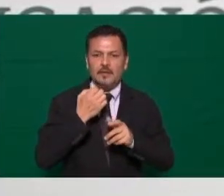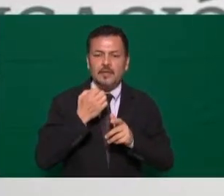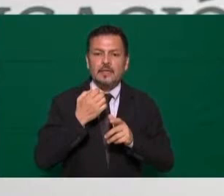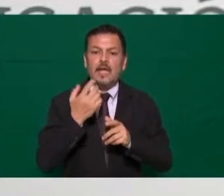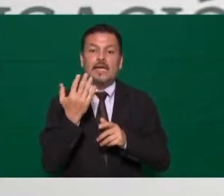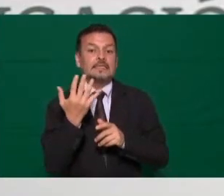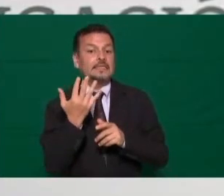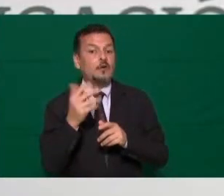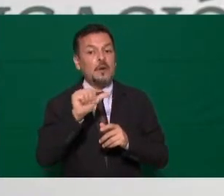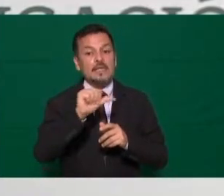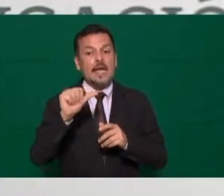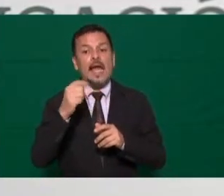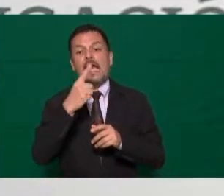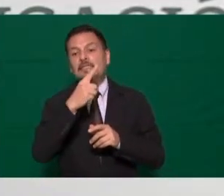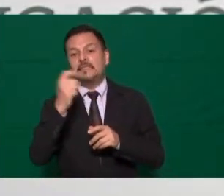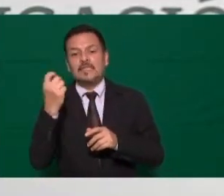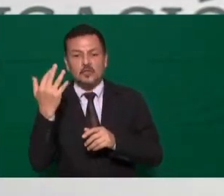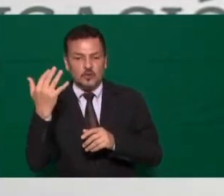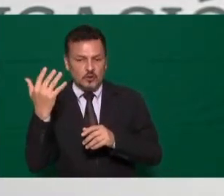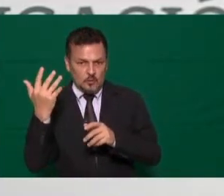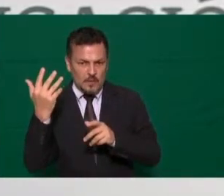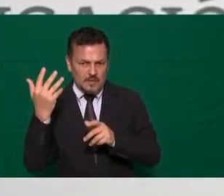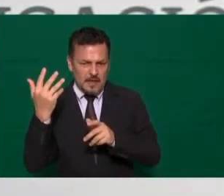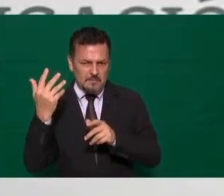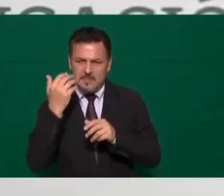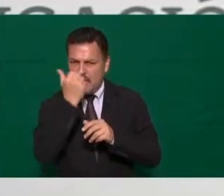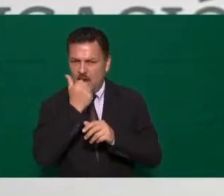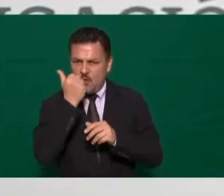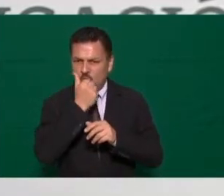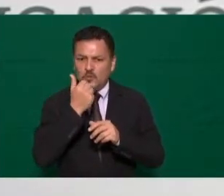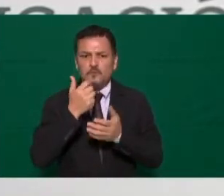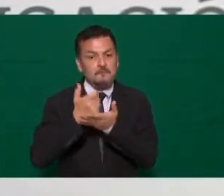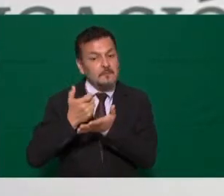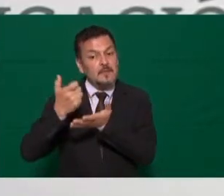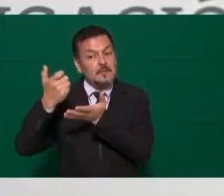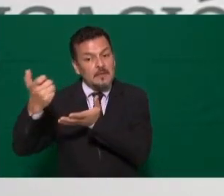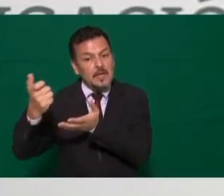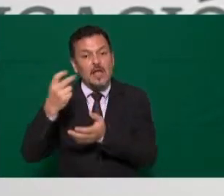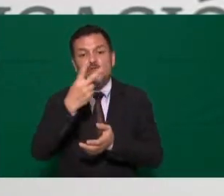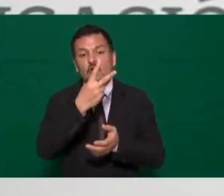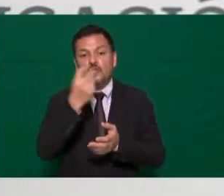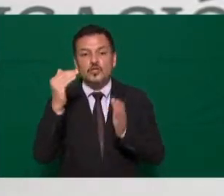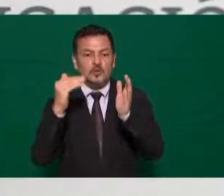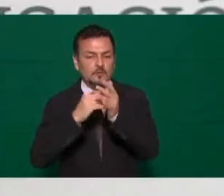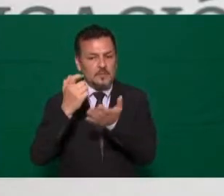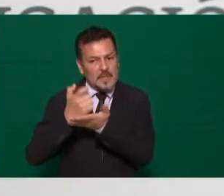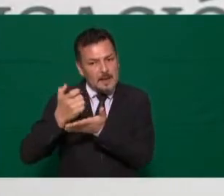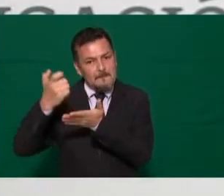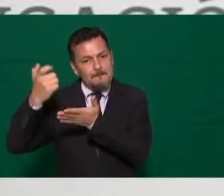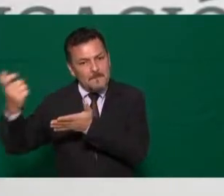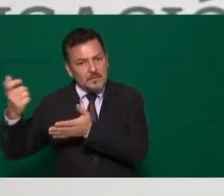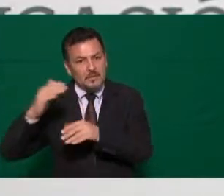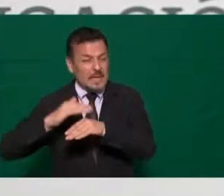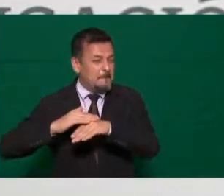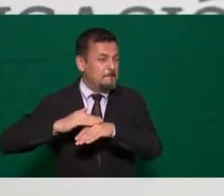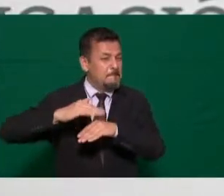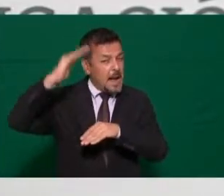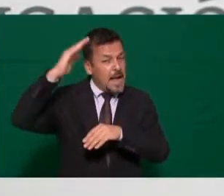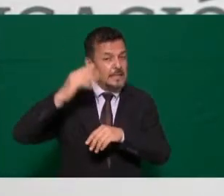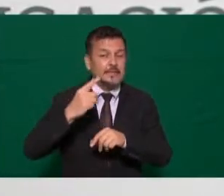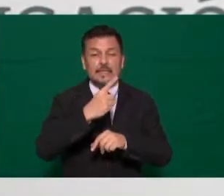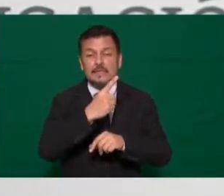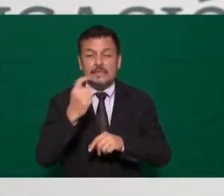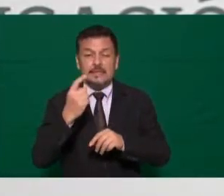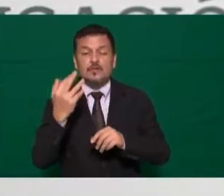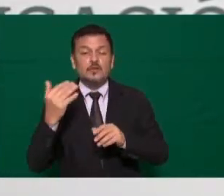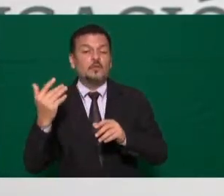50 a 150 alumnos, 200 mil pesos. Si es una escuela de más de 150 alumnos,